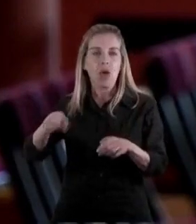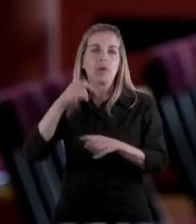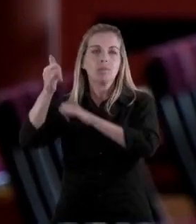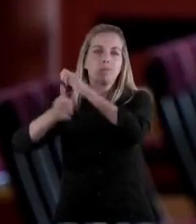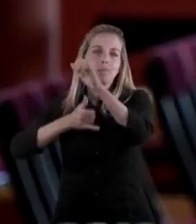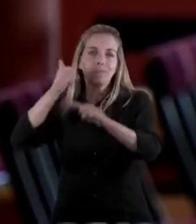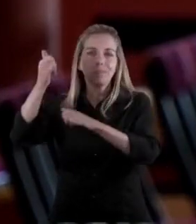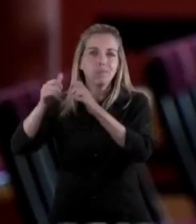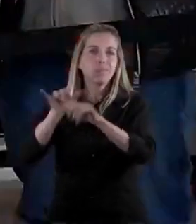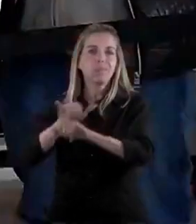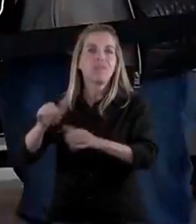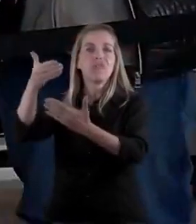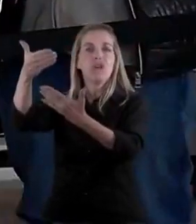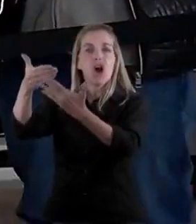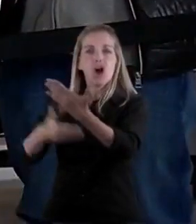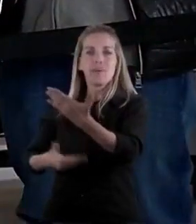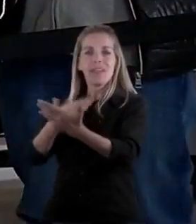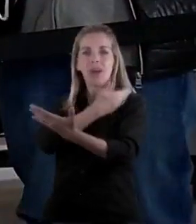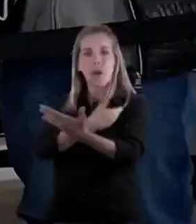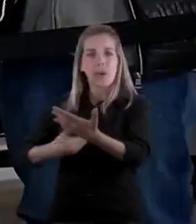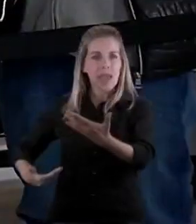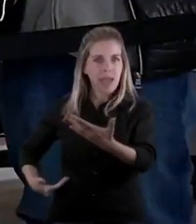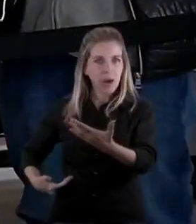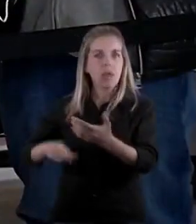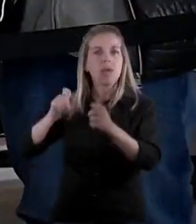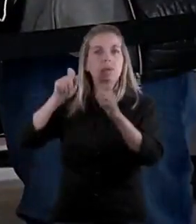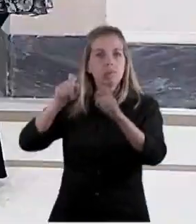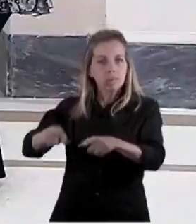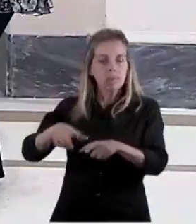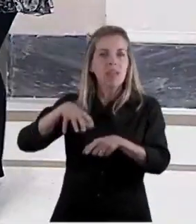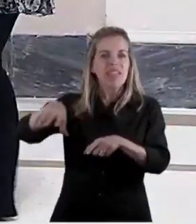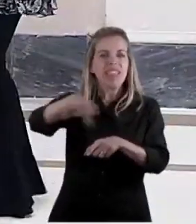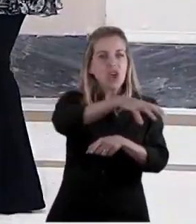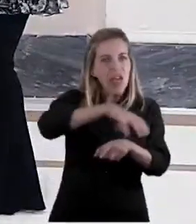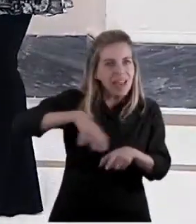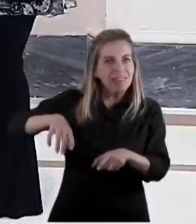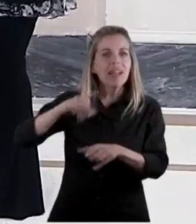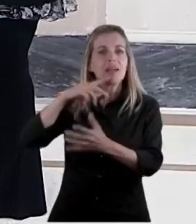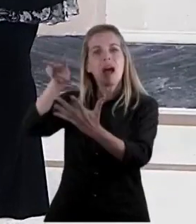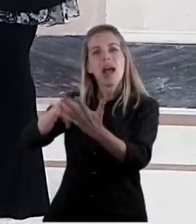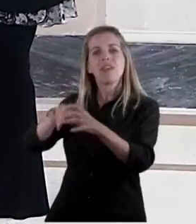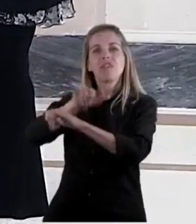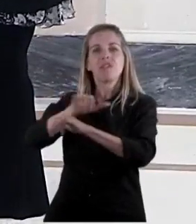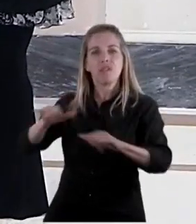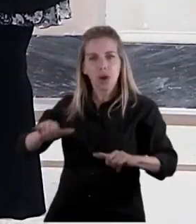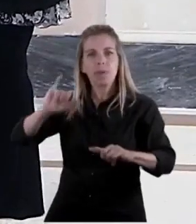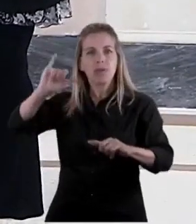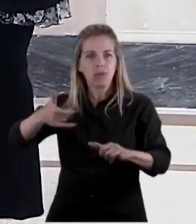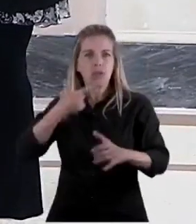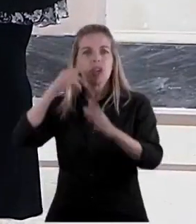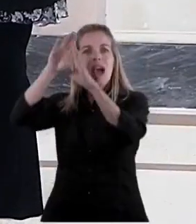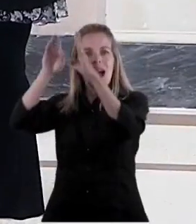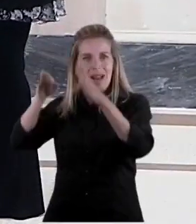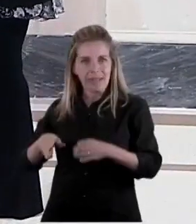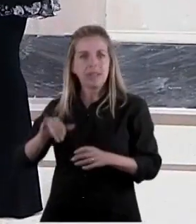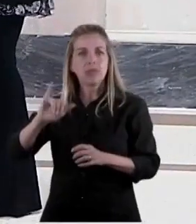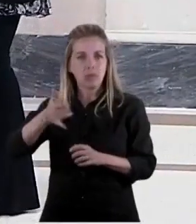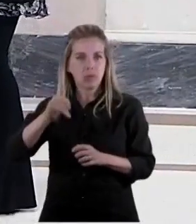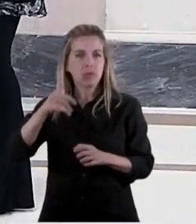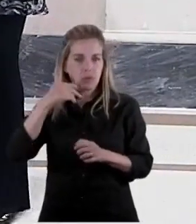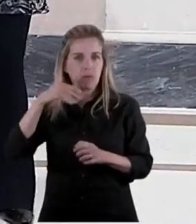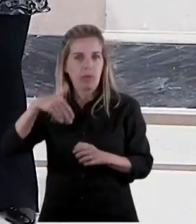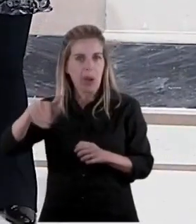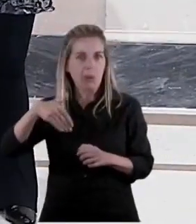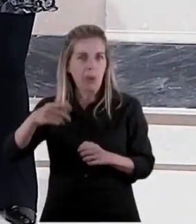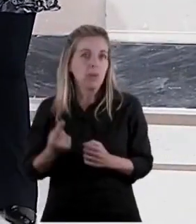gestión del gobierno de cada una de las áreas. Así que eso sí, lo vamos a hacer y está en marcha y está en proceso y